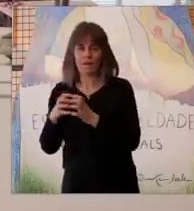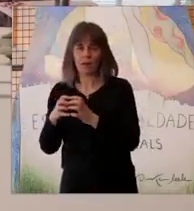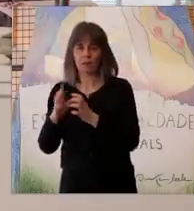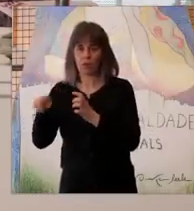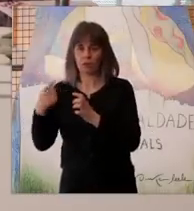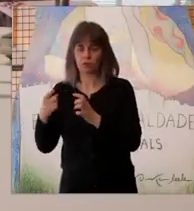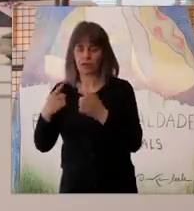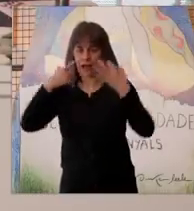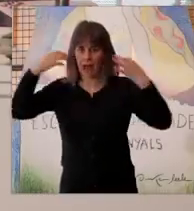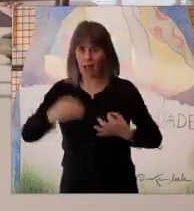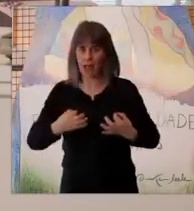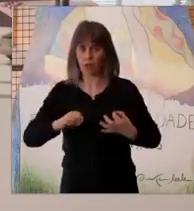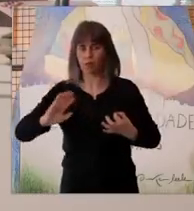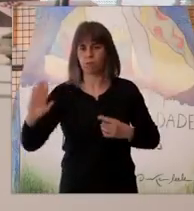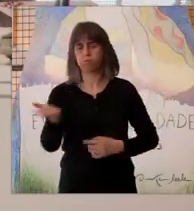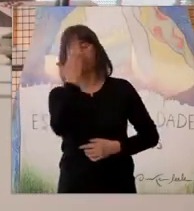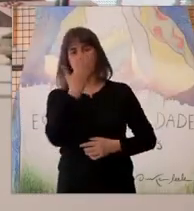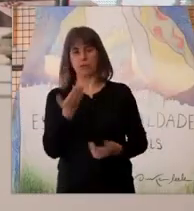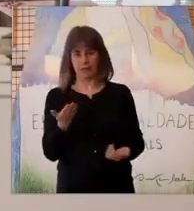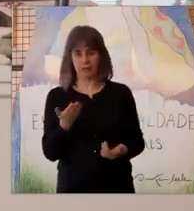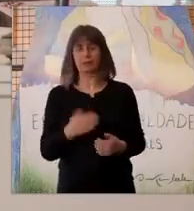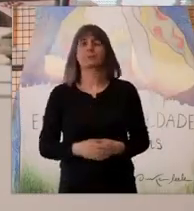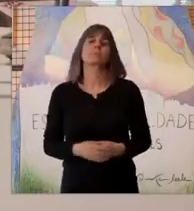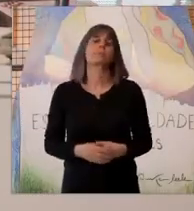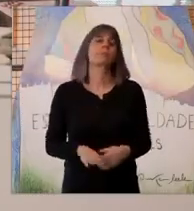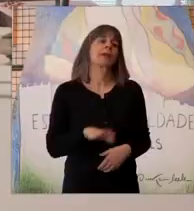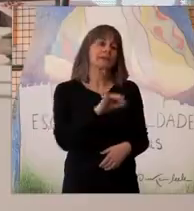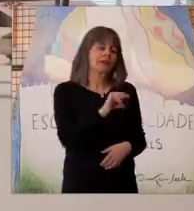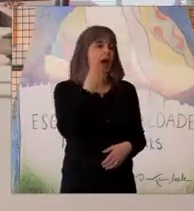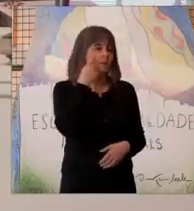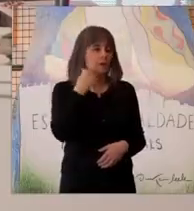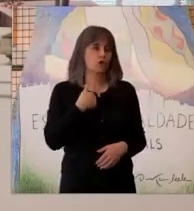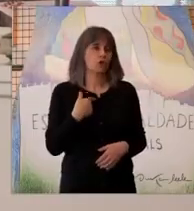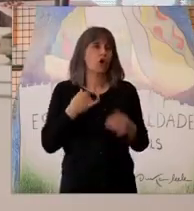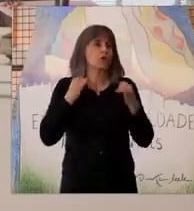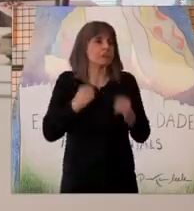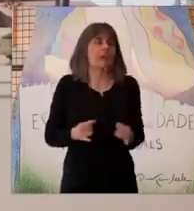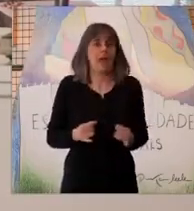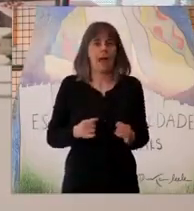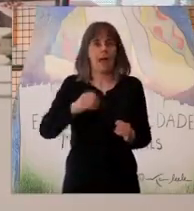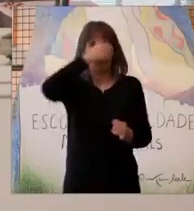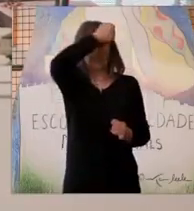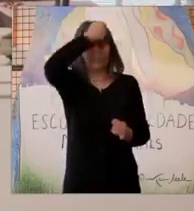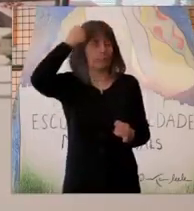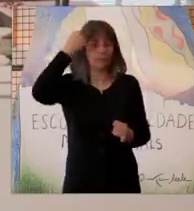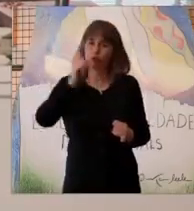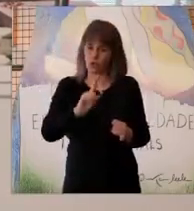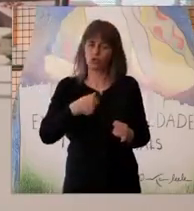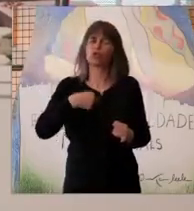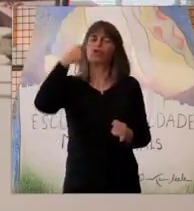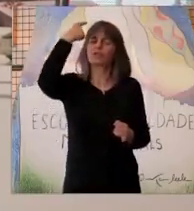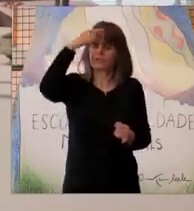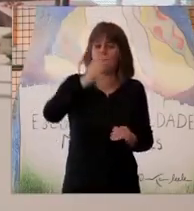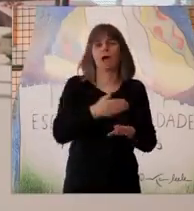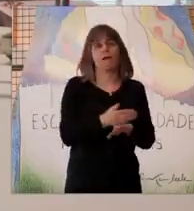con creces Sí bueno no era una Recién llegada y ya sabía lo que había en las cúpulas de